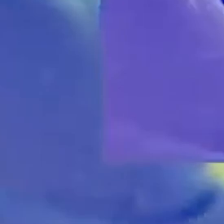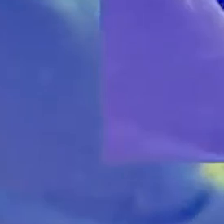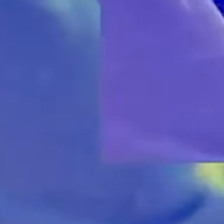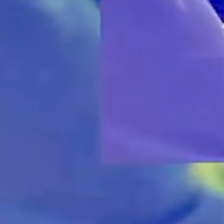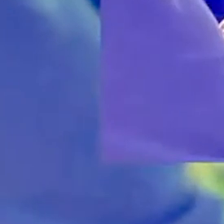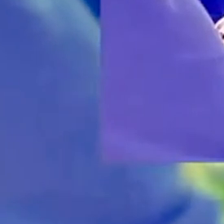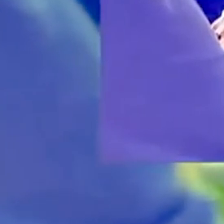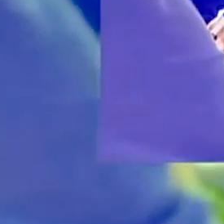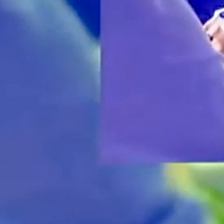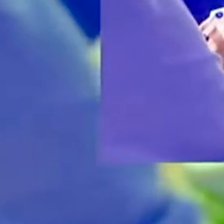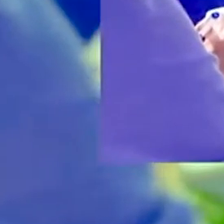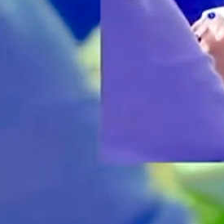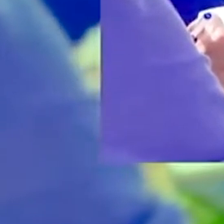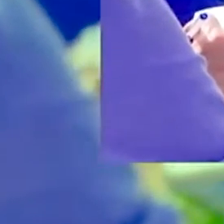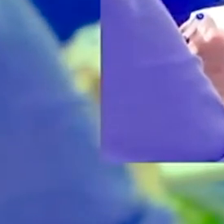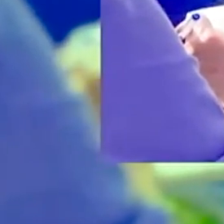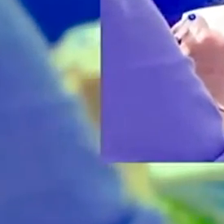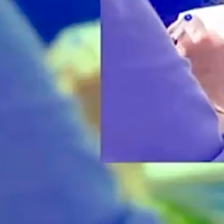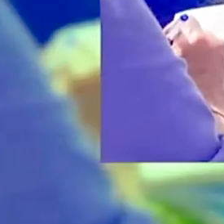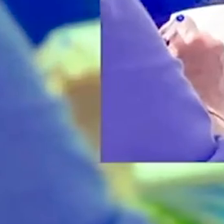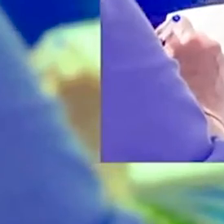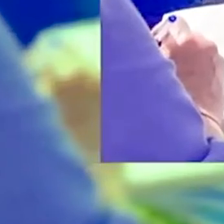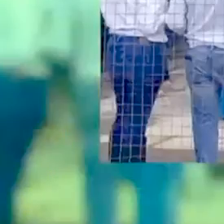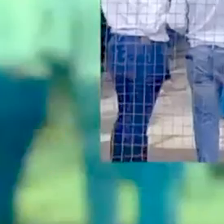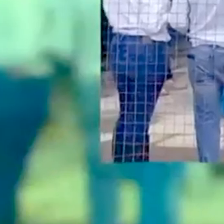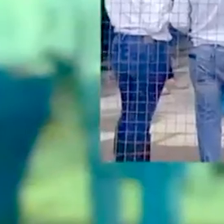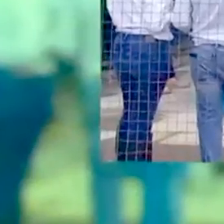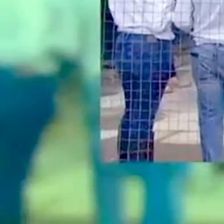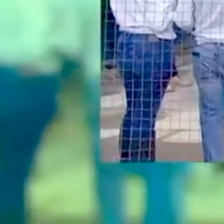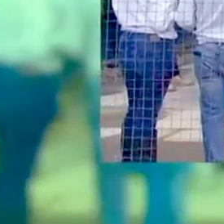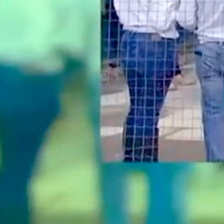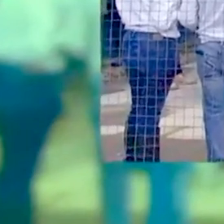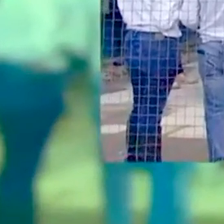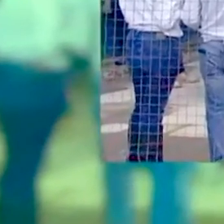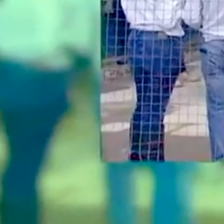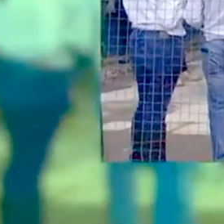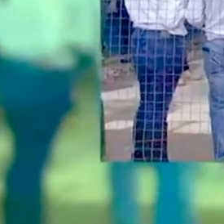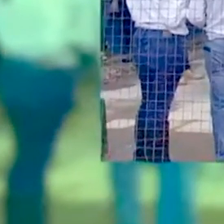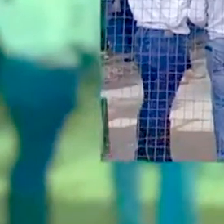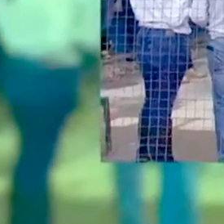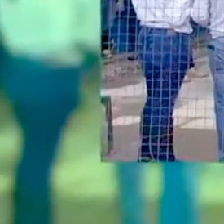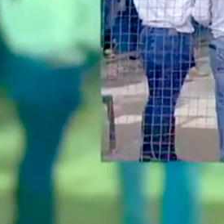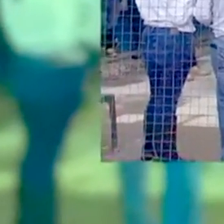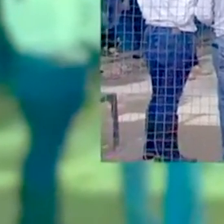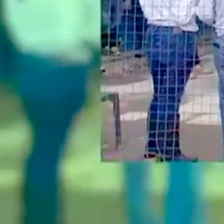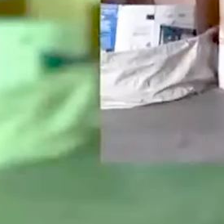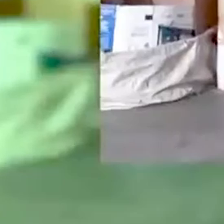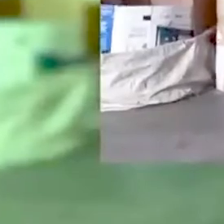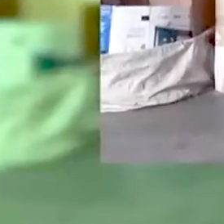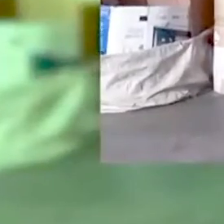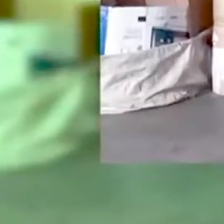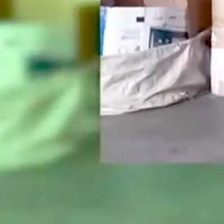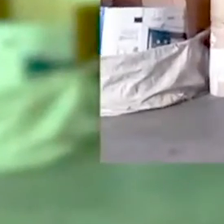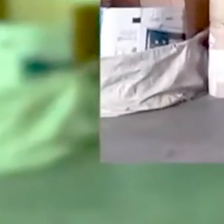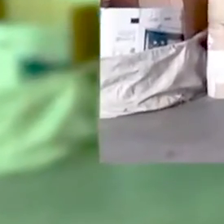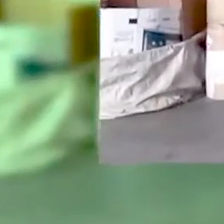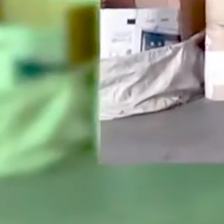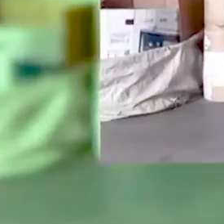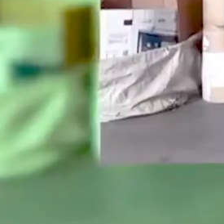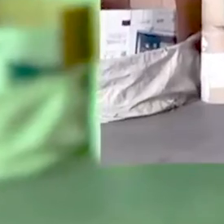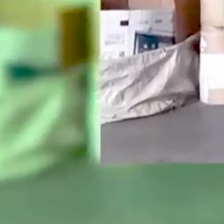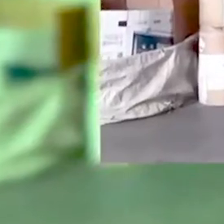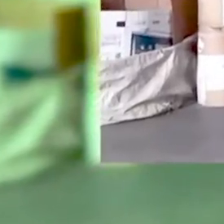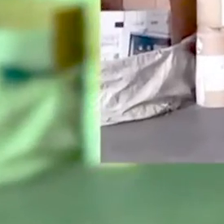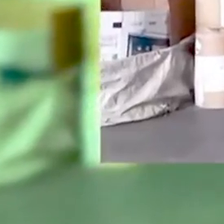Tras visitar el lugar, se presentó un informe con fines disciplinarios al evidenciar presuntas omisiones por parte de los mandatarios territoriales